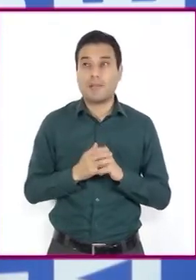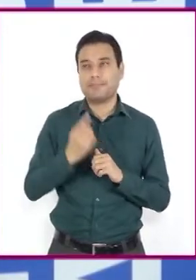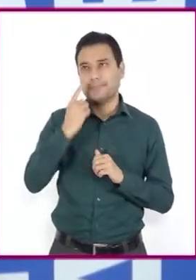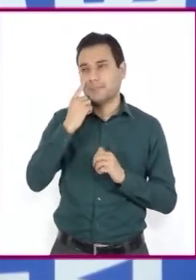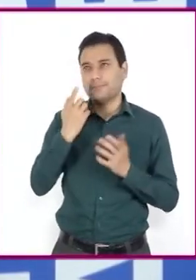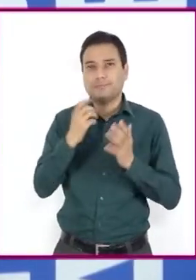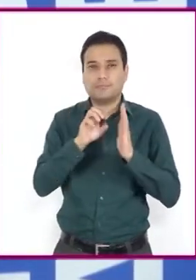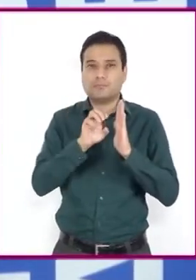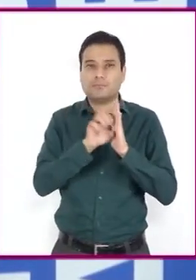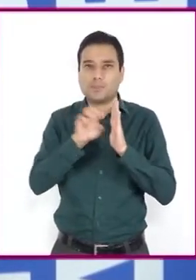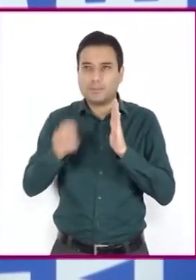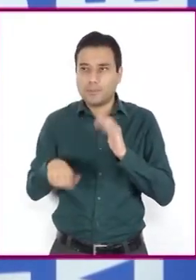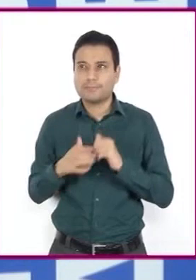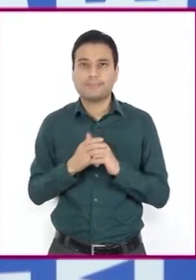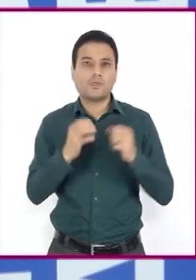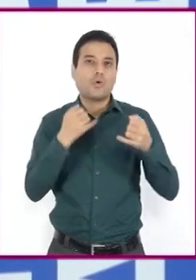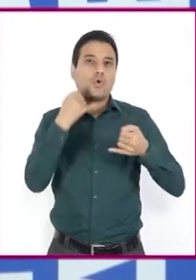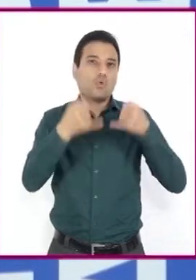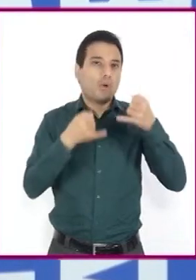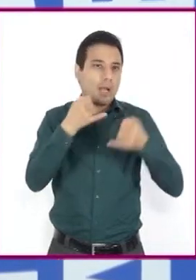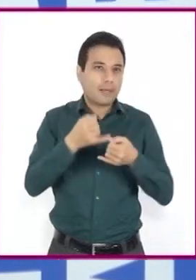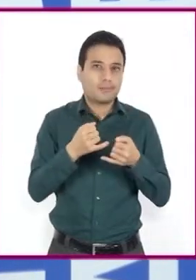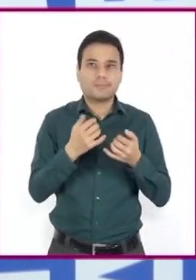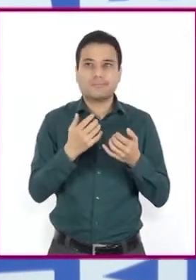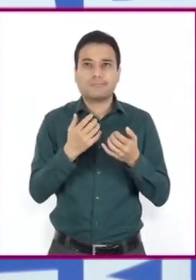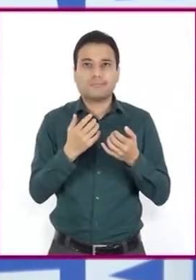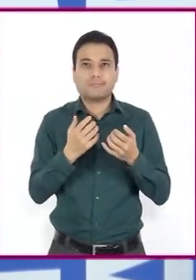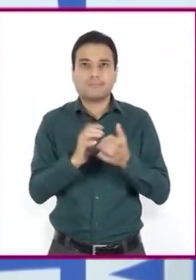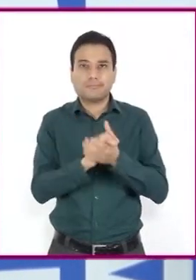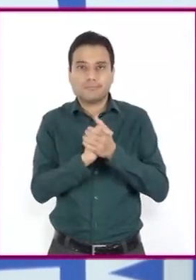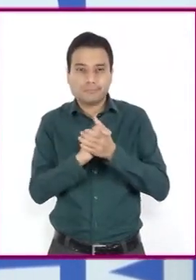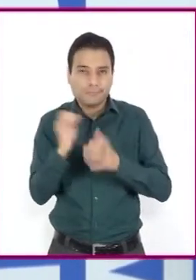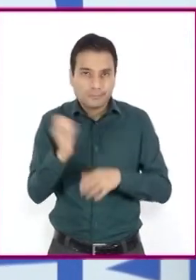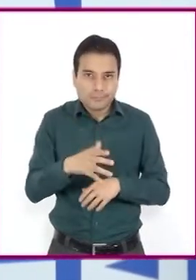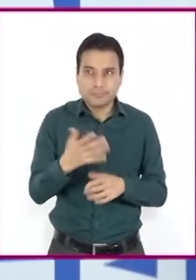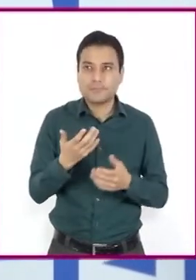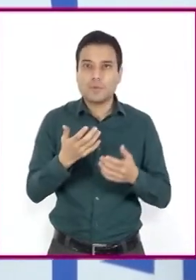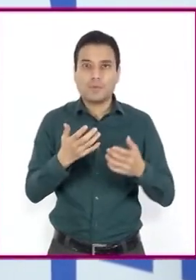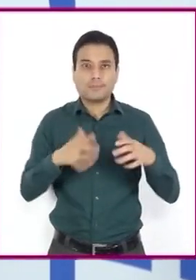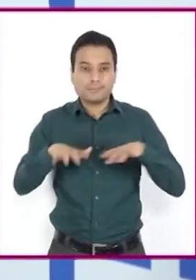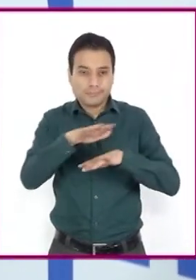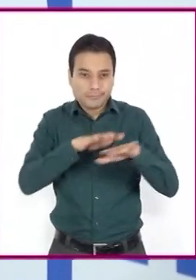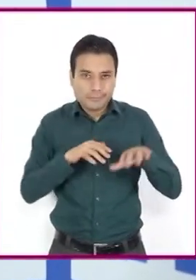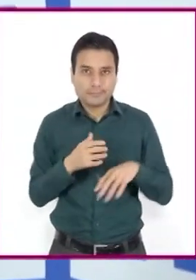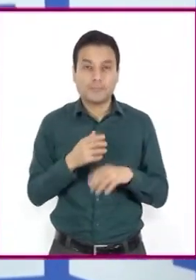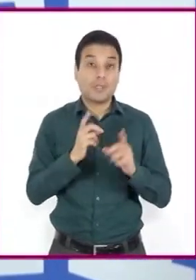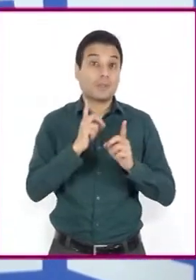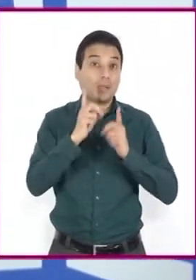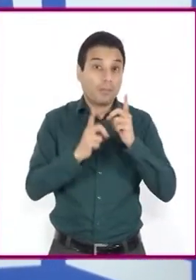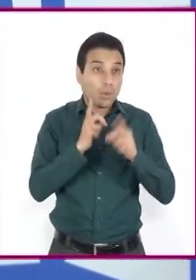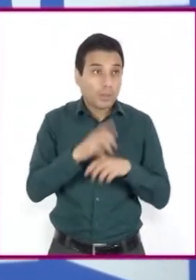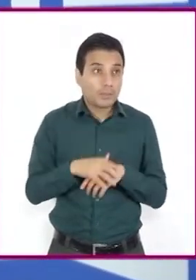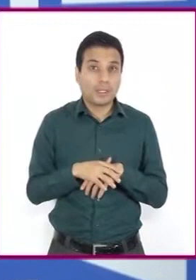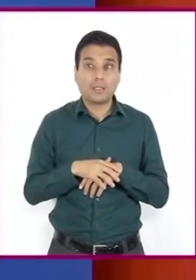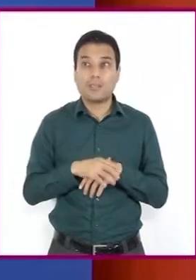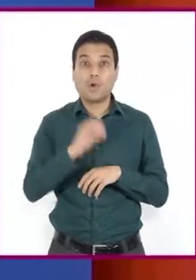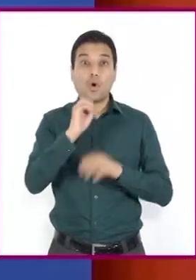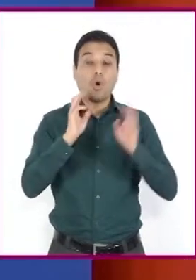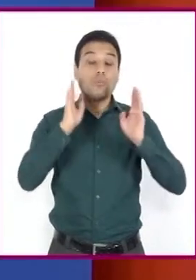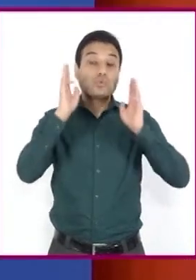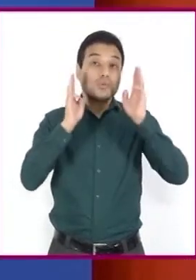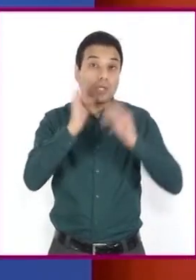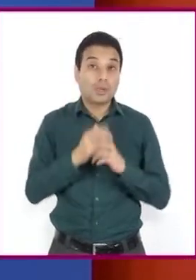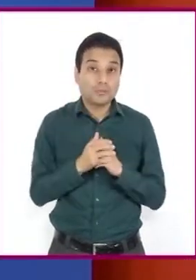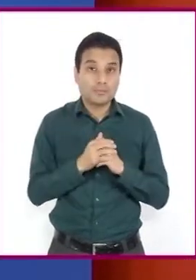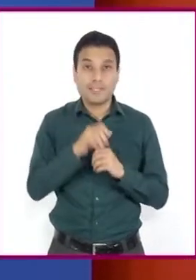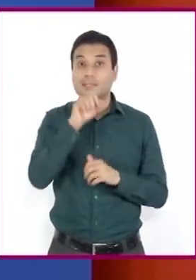muchos, maestro. Cuando jugamos algún juego de mesa, por ejemplo, o cuando practicamos un deporte o vamos a un museo. También